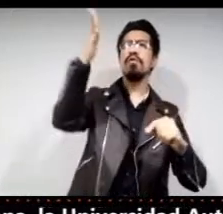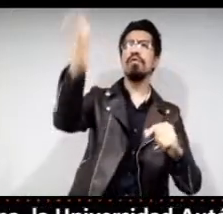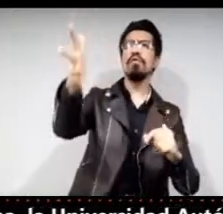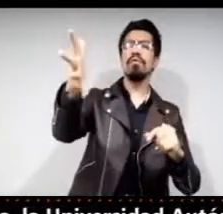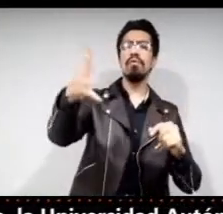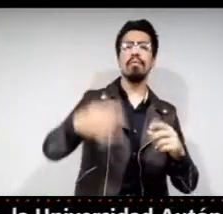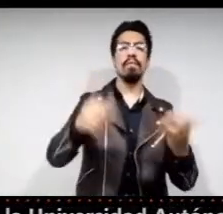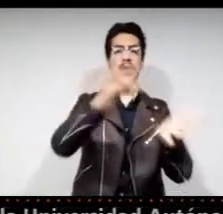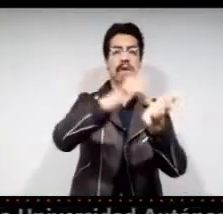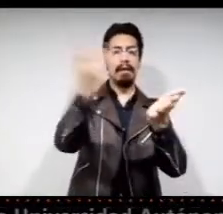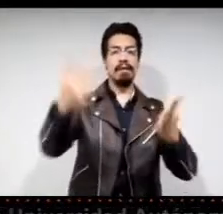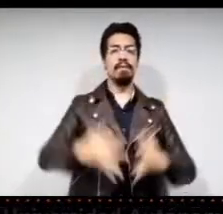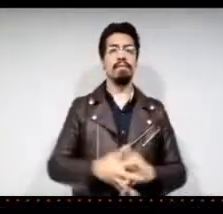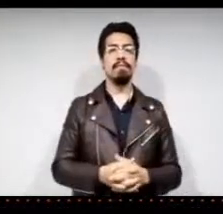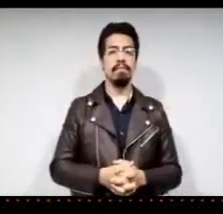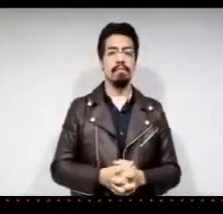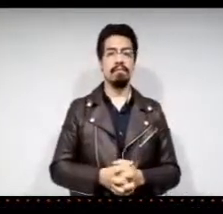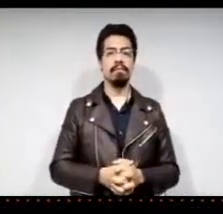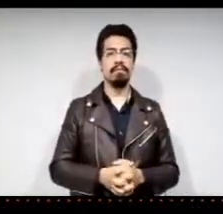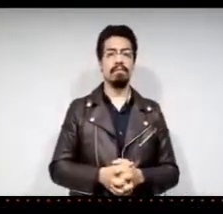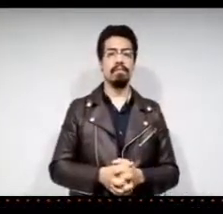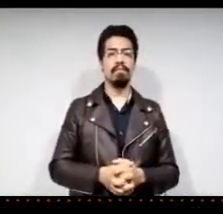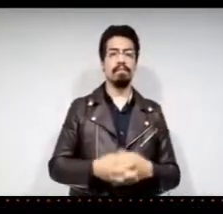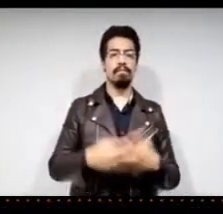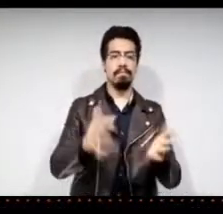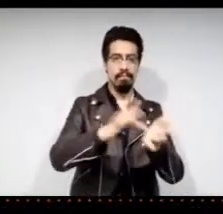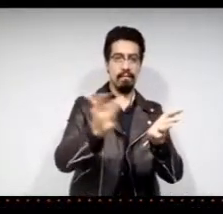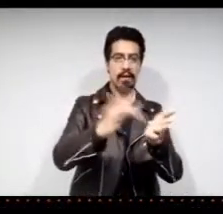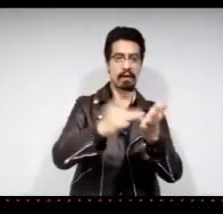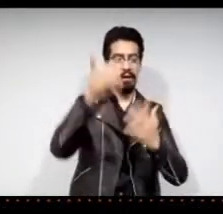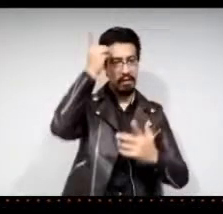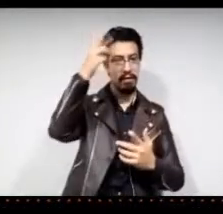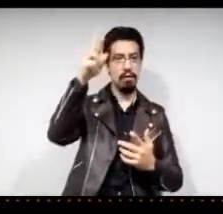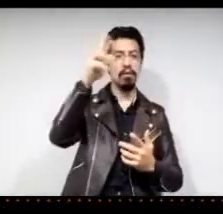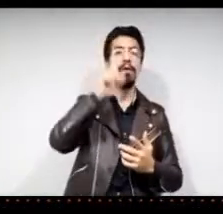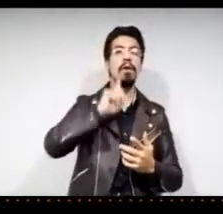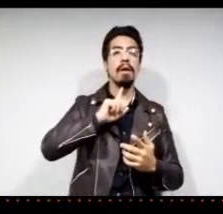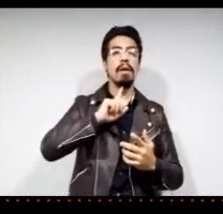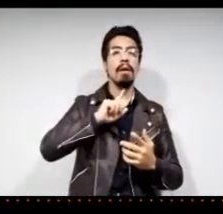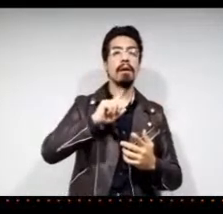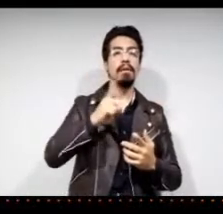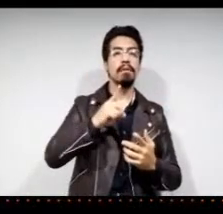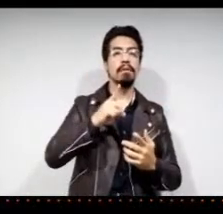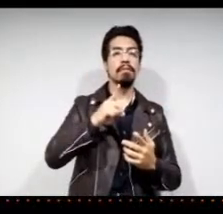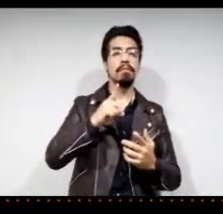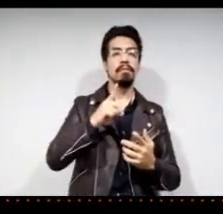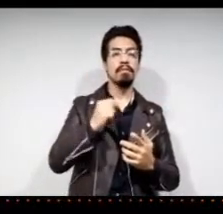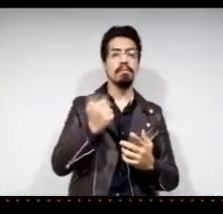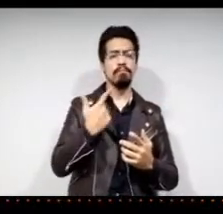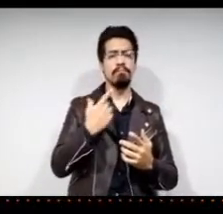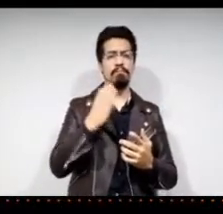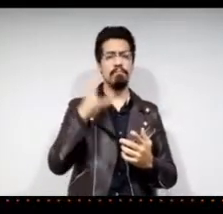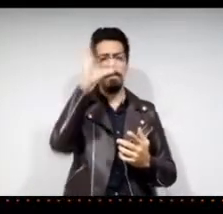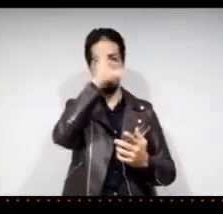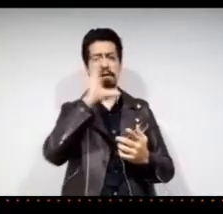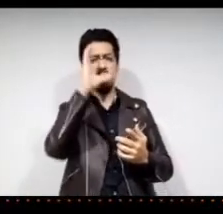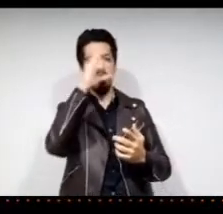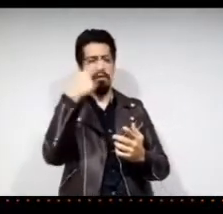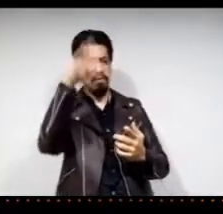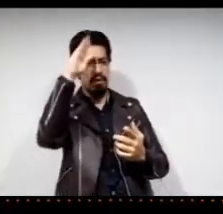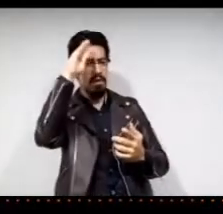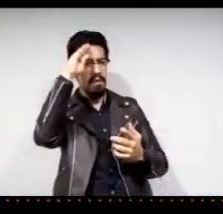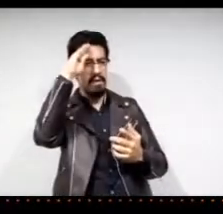Pati. Muchas gracias, doctora Galindo. Sí, es muy curioso que, digo, si todos pensamos, ahorita estamos como en